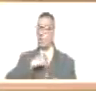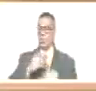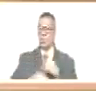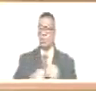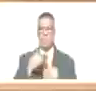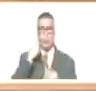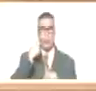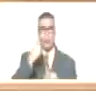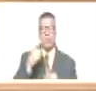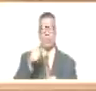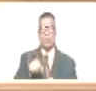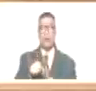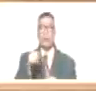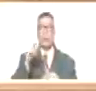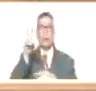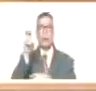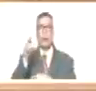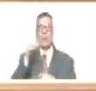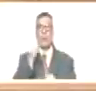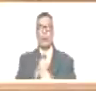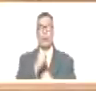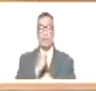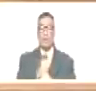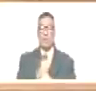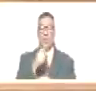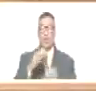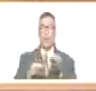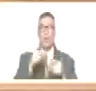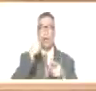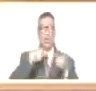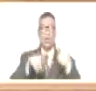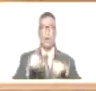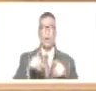de la corrupción de los funcionarios públicos y también del sector privado